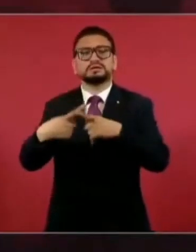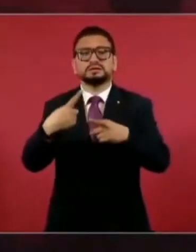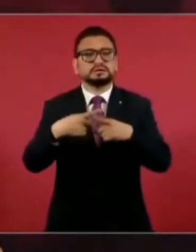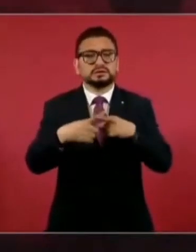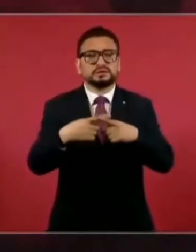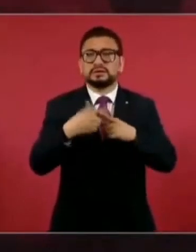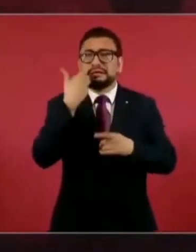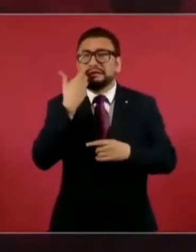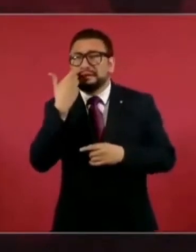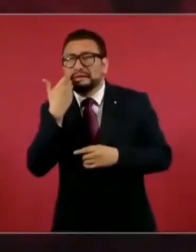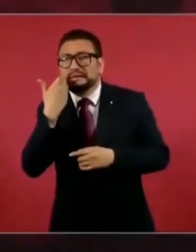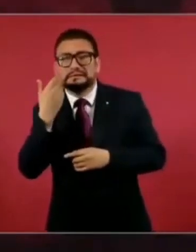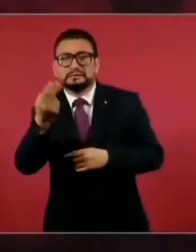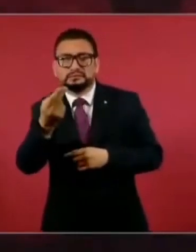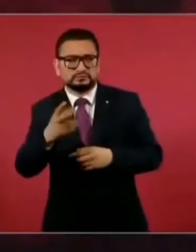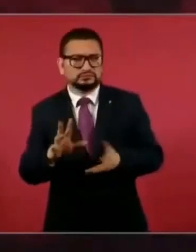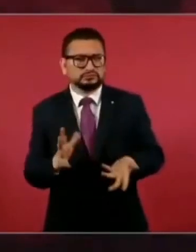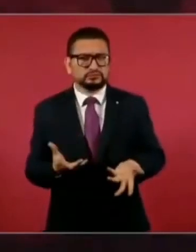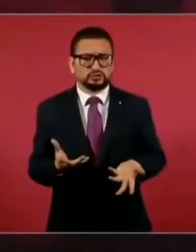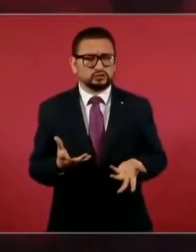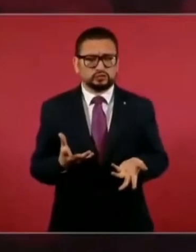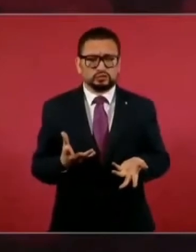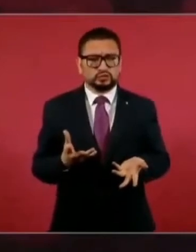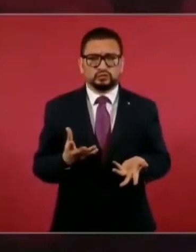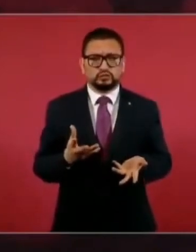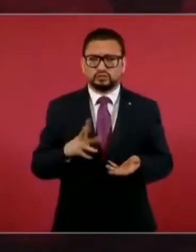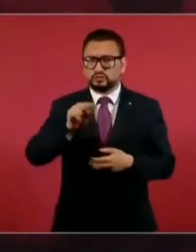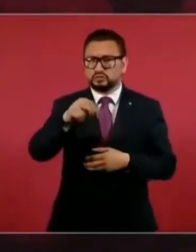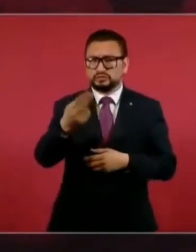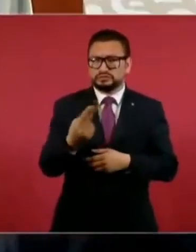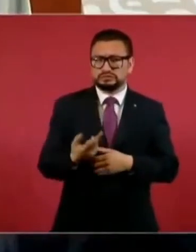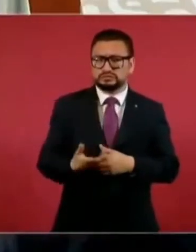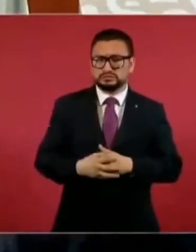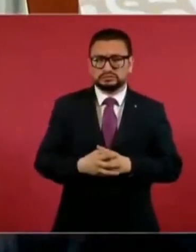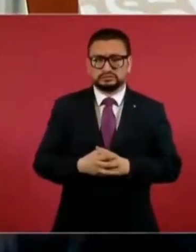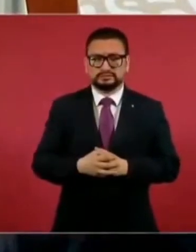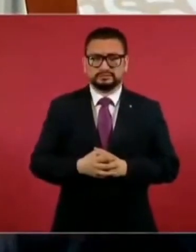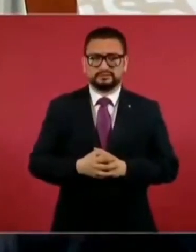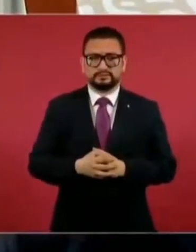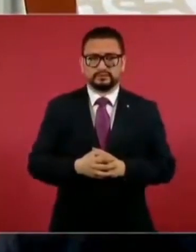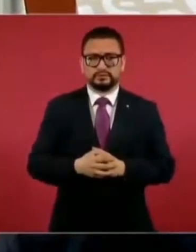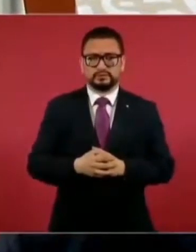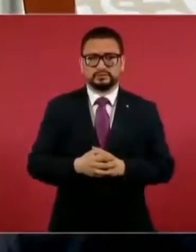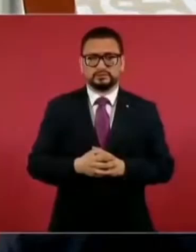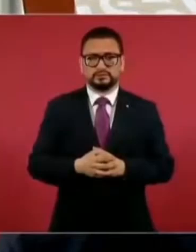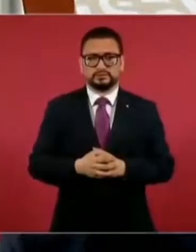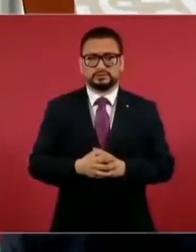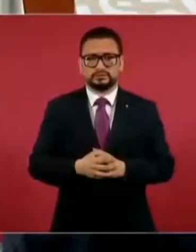hacerle la barba, sin lambisconear? Nada más